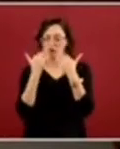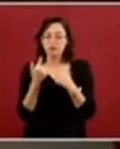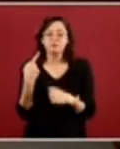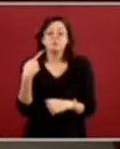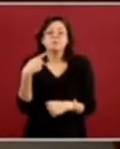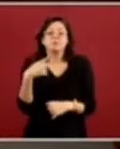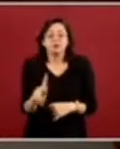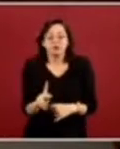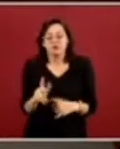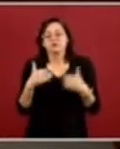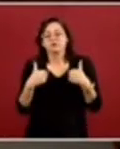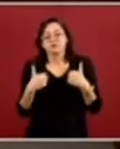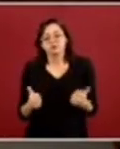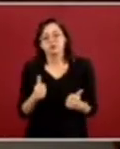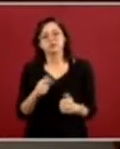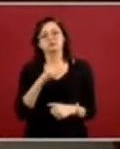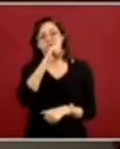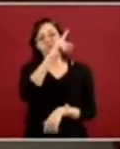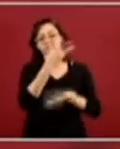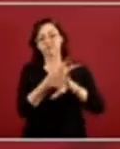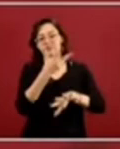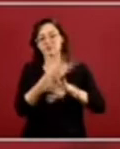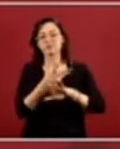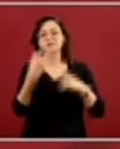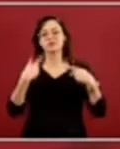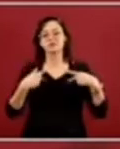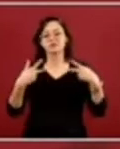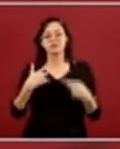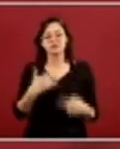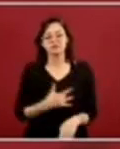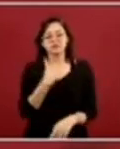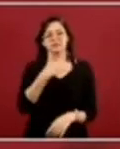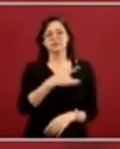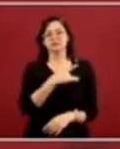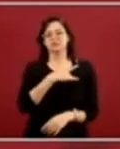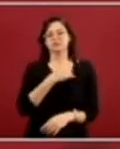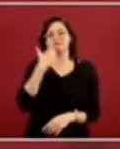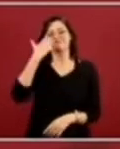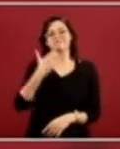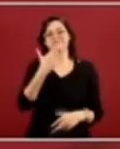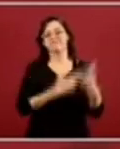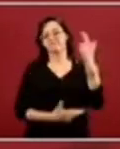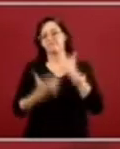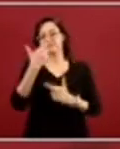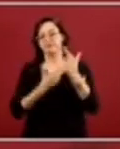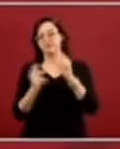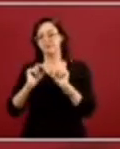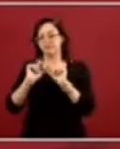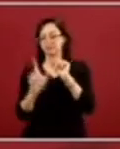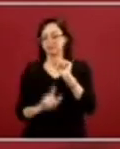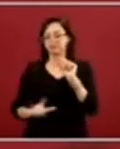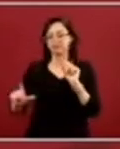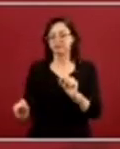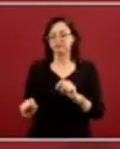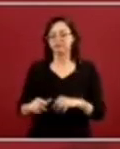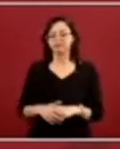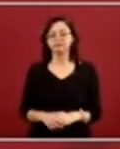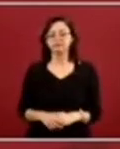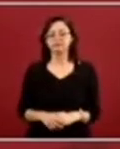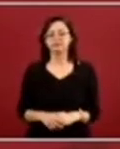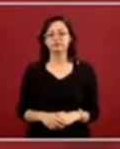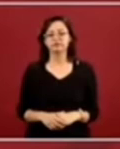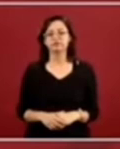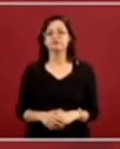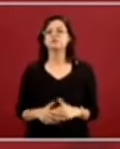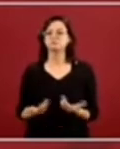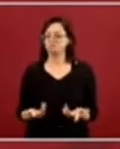nuestros connacionales que están en Estados Unidos van a tener la motivación de regresar a México y queremos